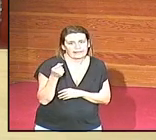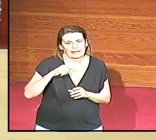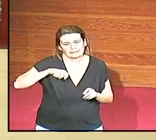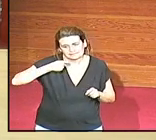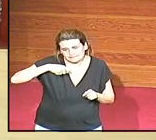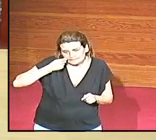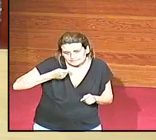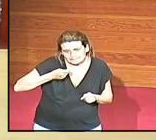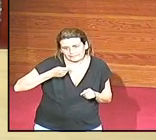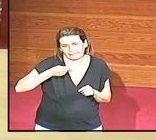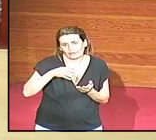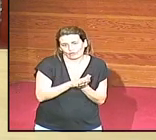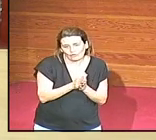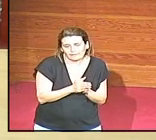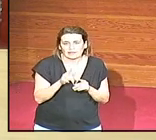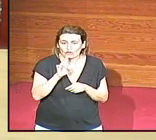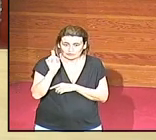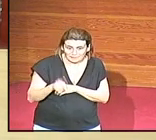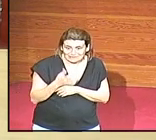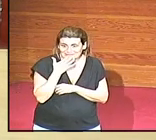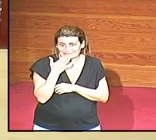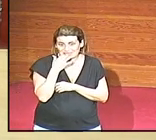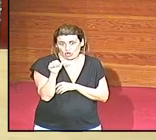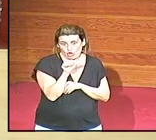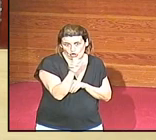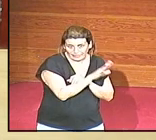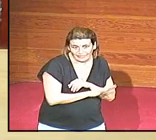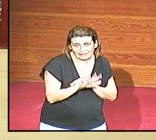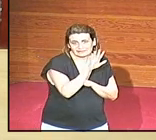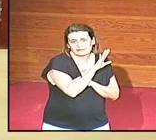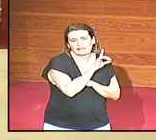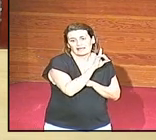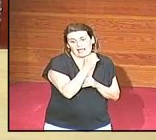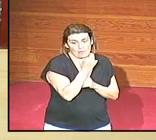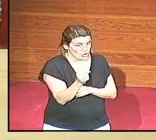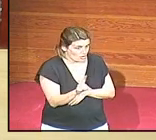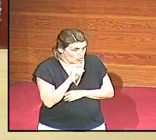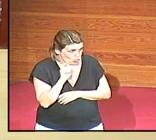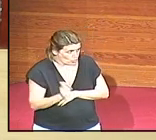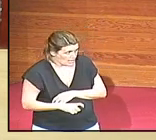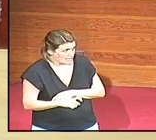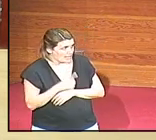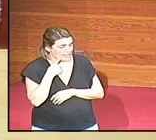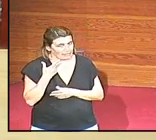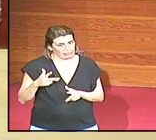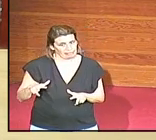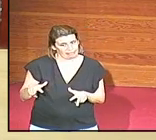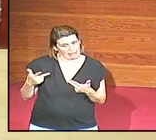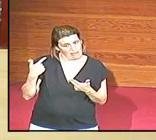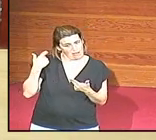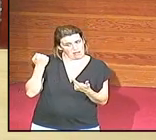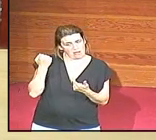es también el hecho de que si Occidente no apoya a Ucrania, y deja que